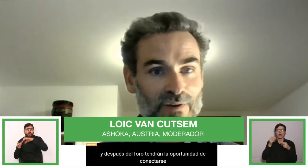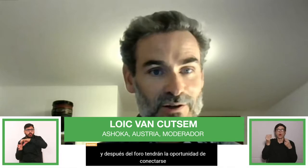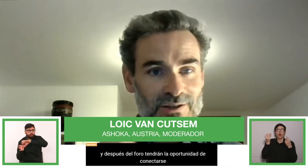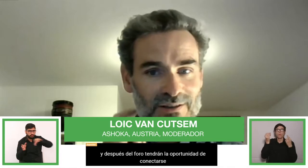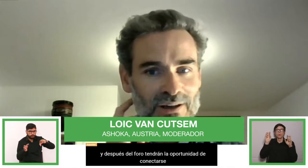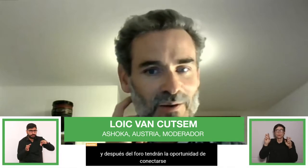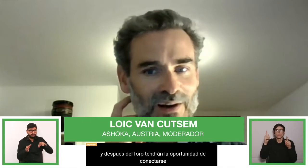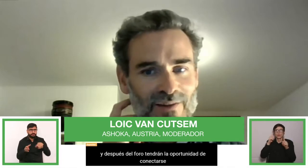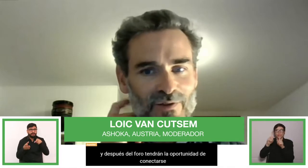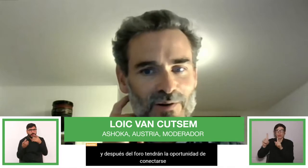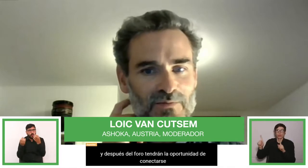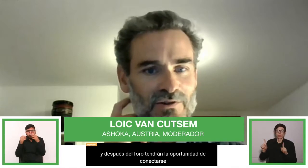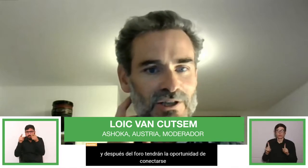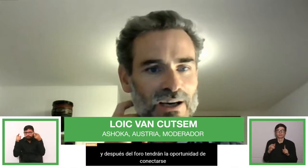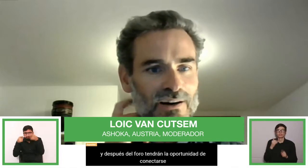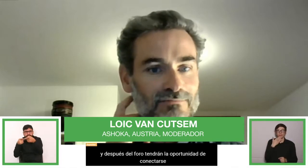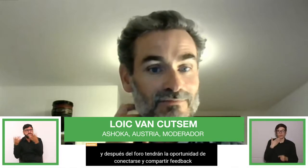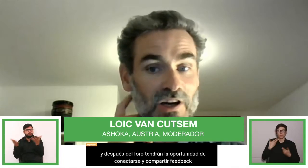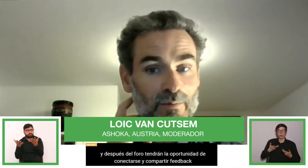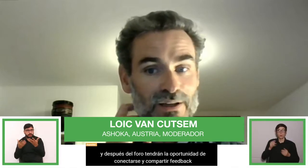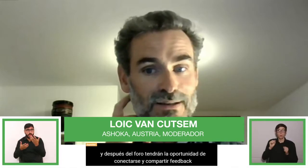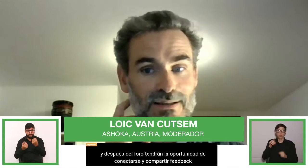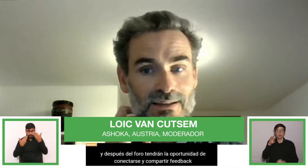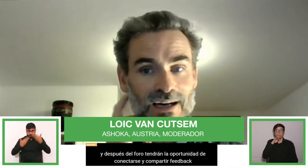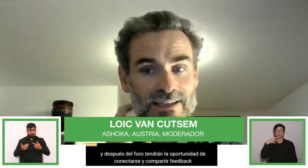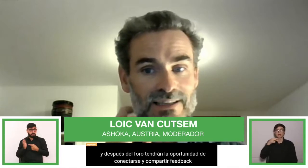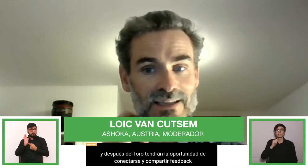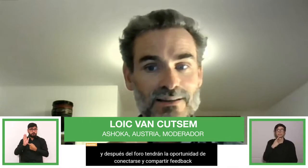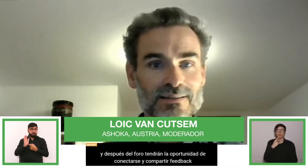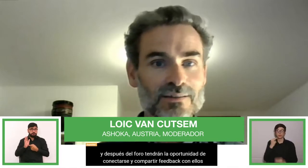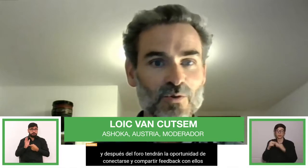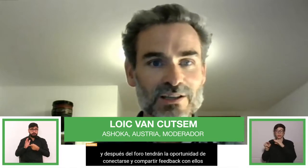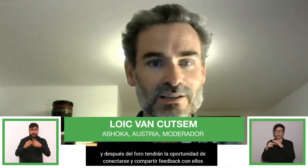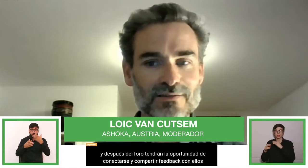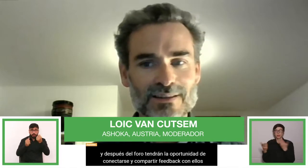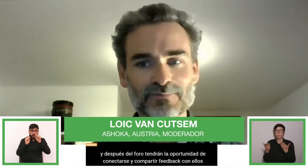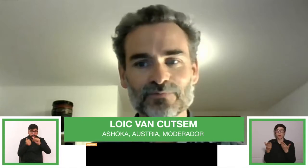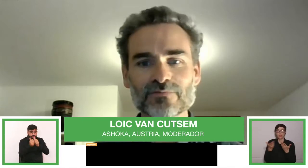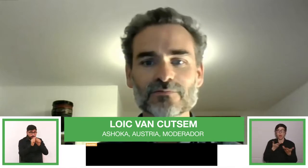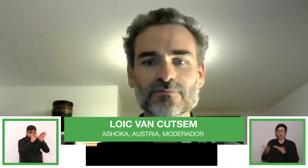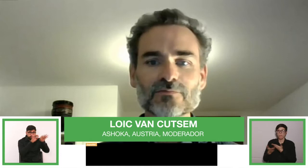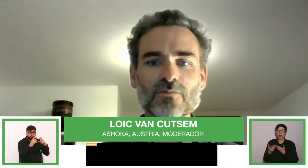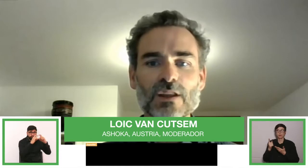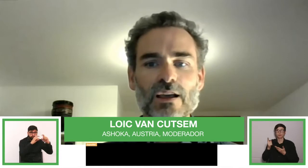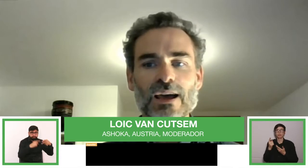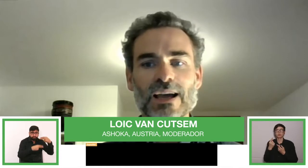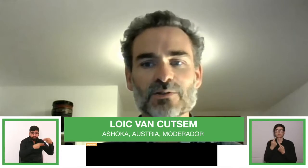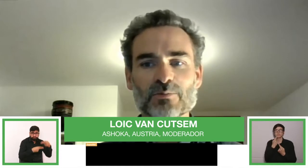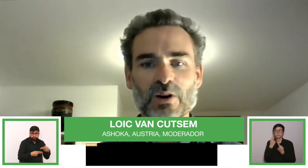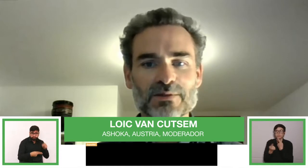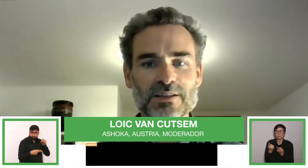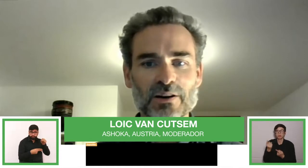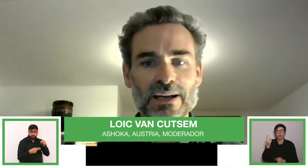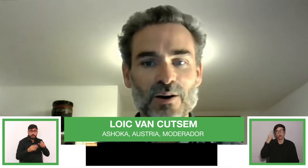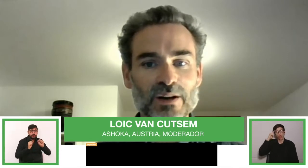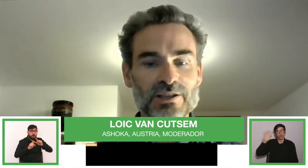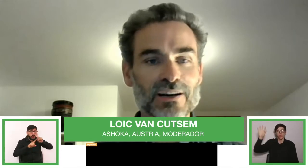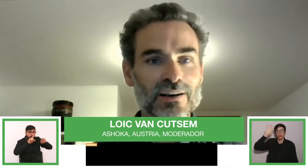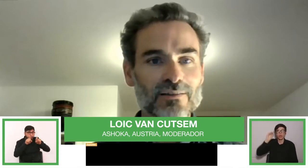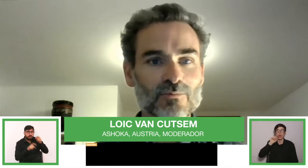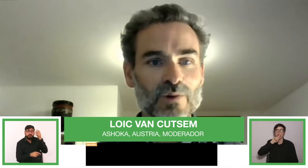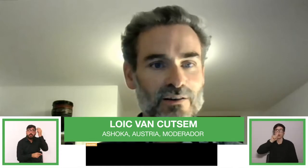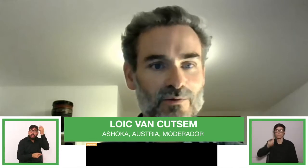Les instamos a usar la chat en la plataforma para compartir sus comentarios, sus ideas, sus preguntas,